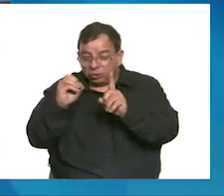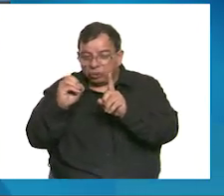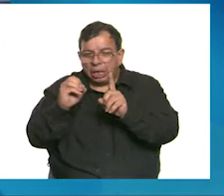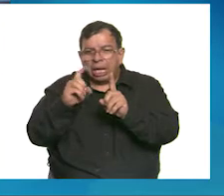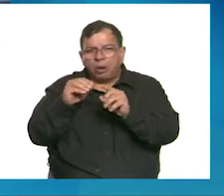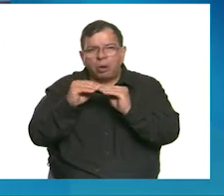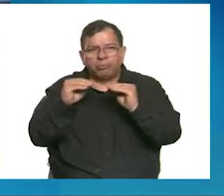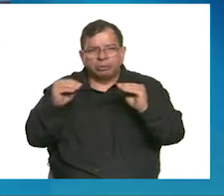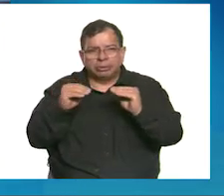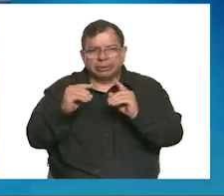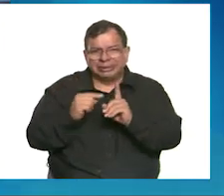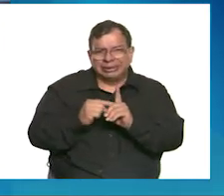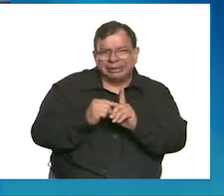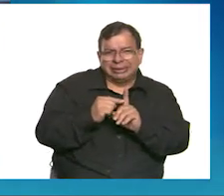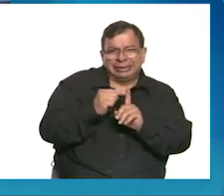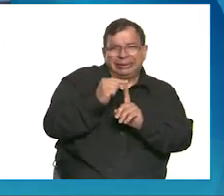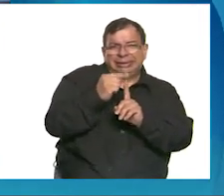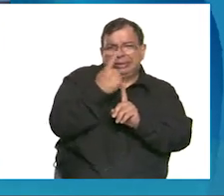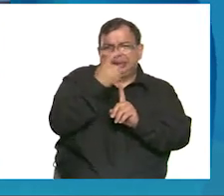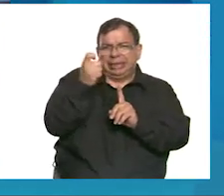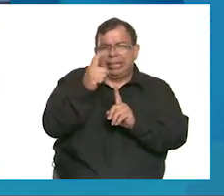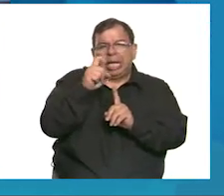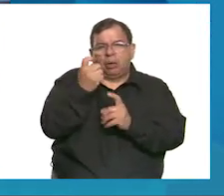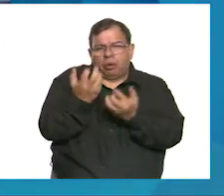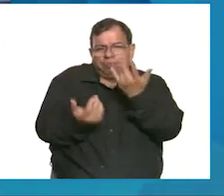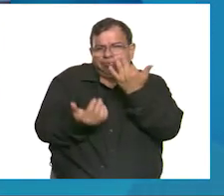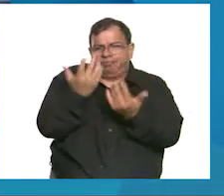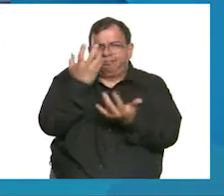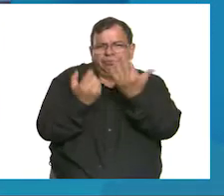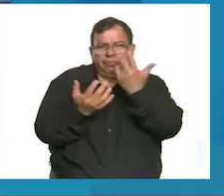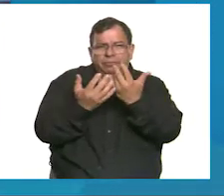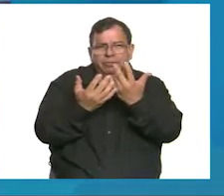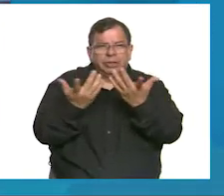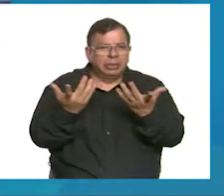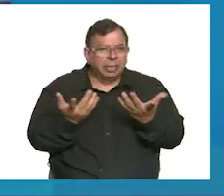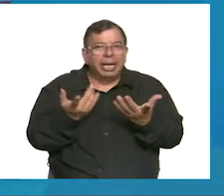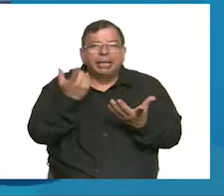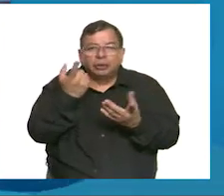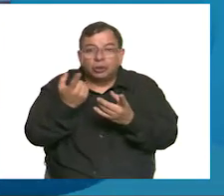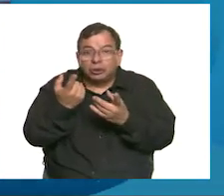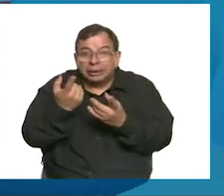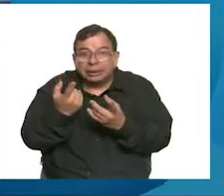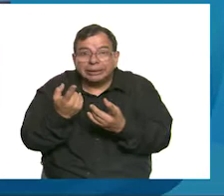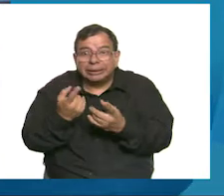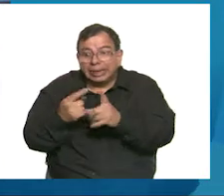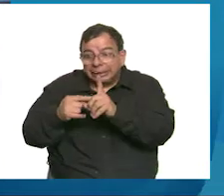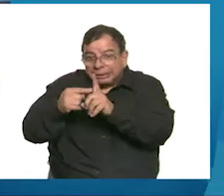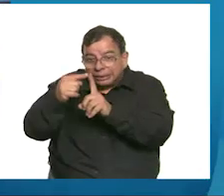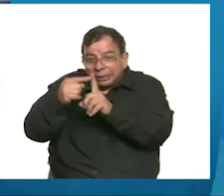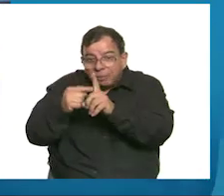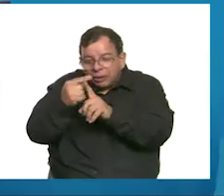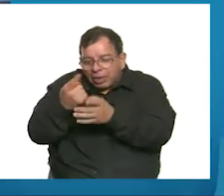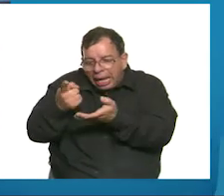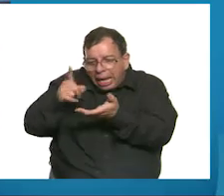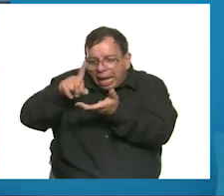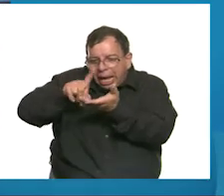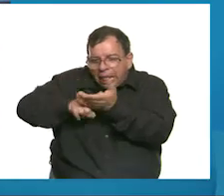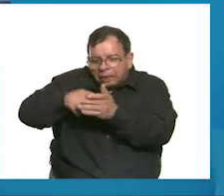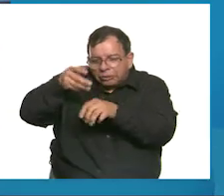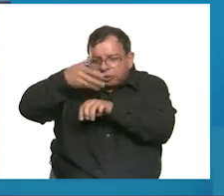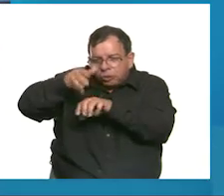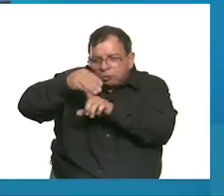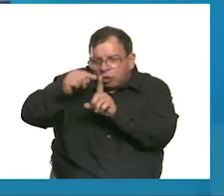centígrados el agua ebulle. Entonces la temperatura es la medición numérica dentro de una escala